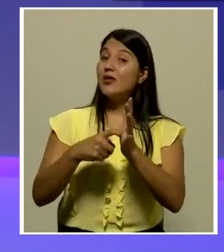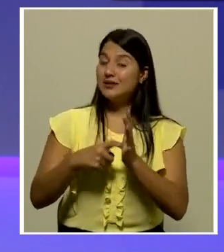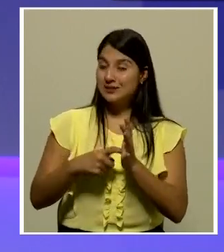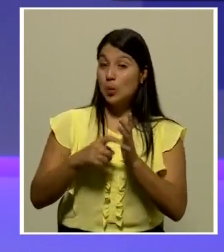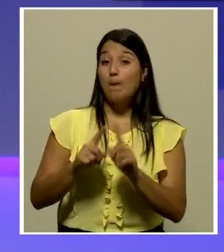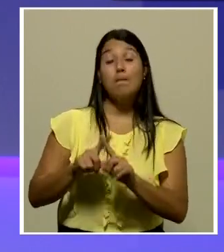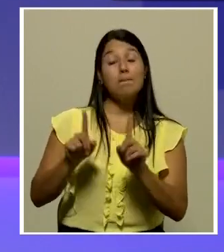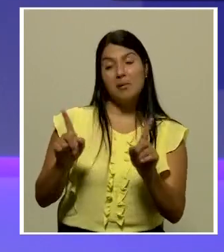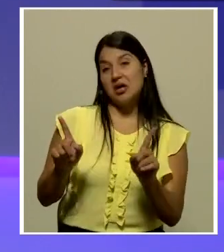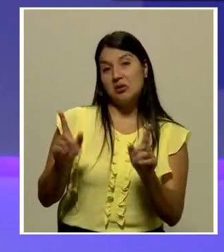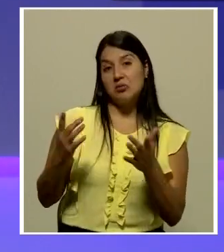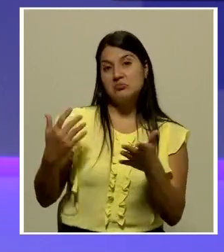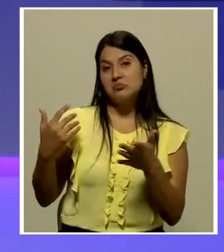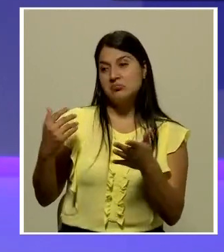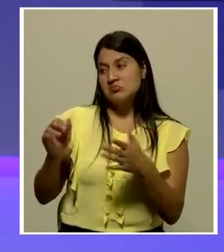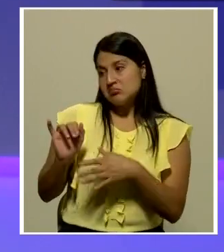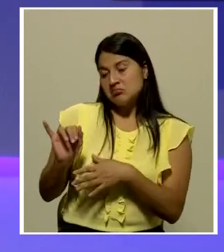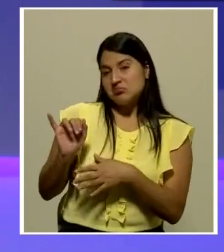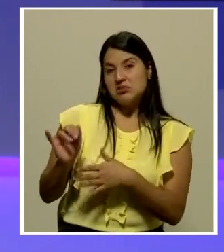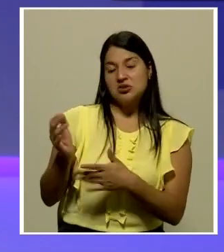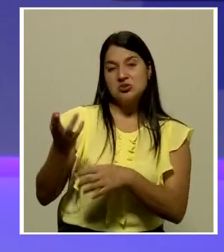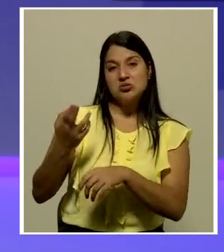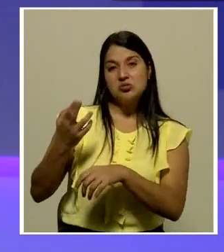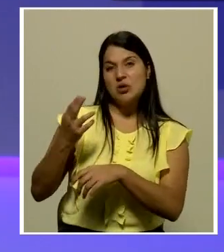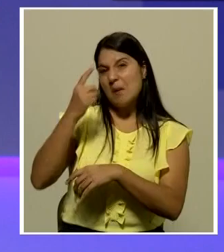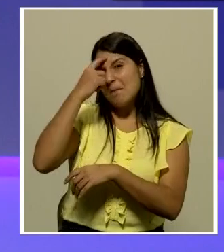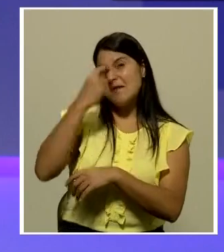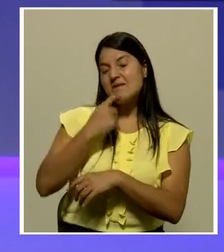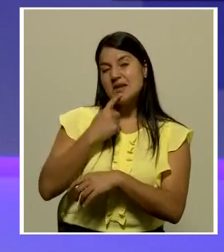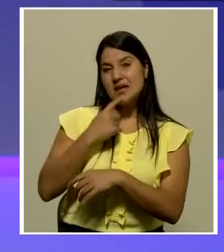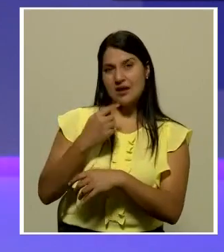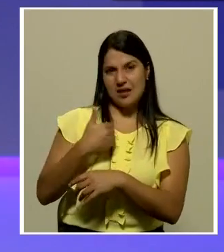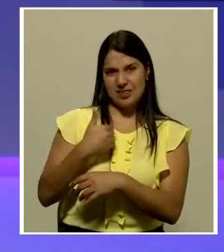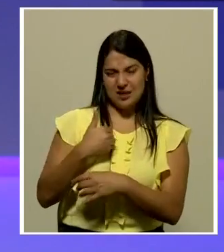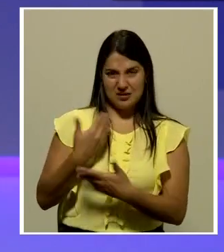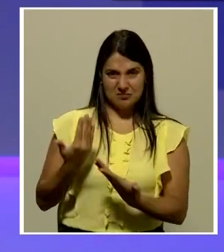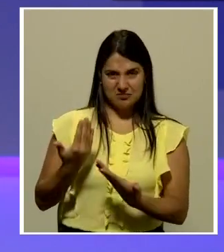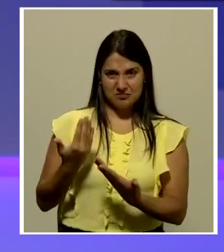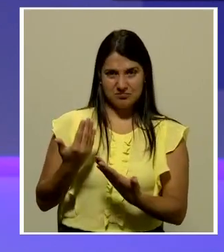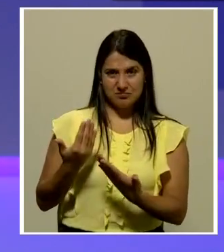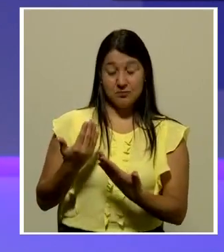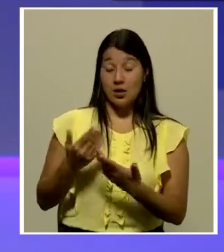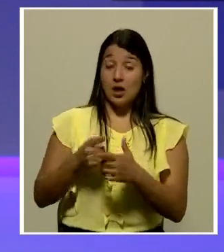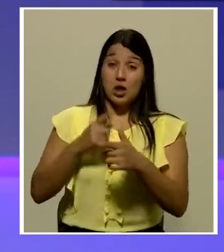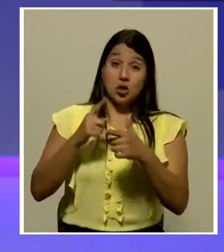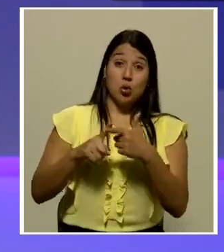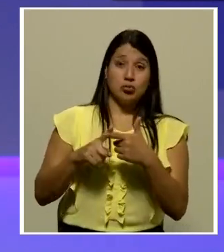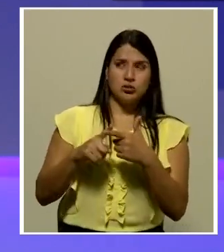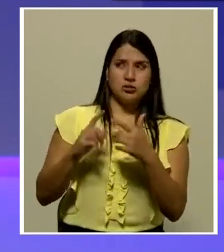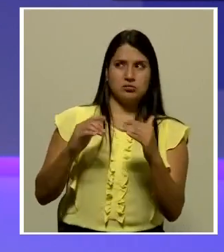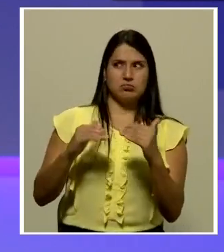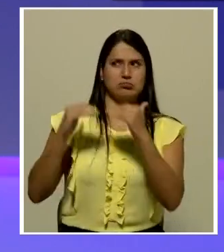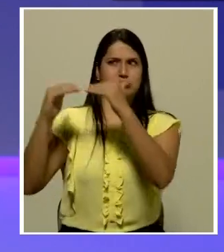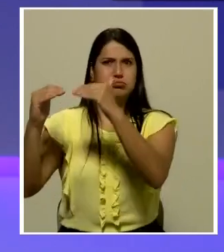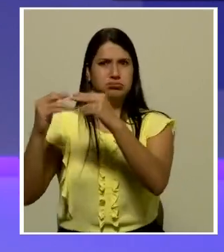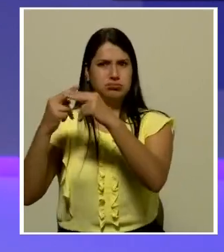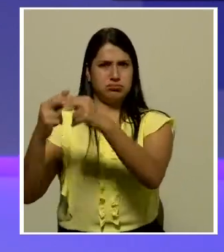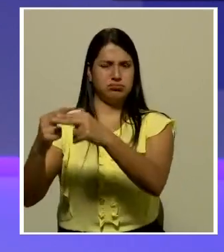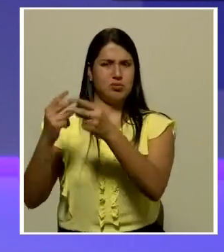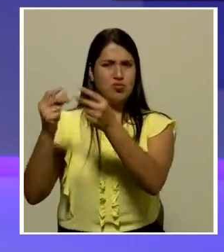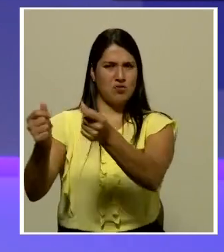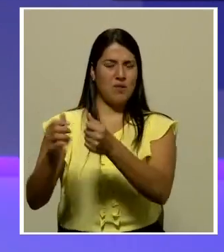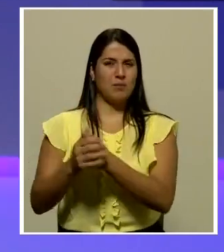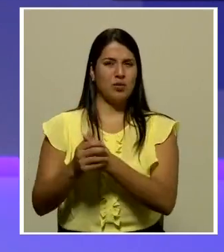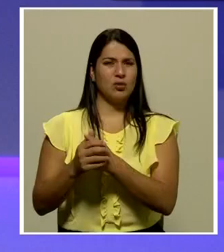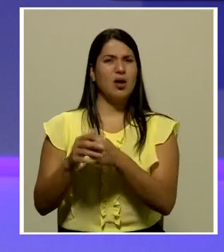pero había este tipo de perfil y bueno, fue un ascenso rápido y también